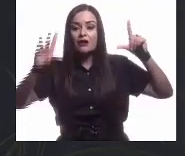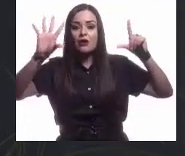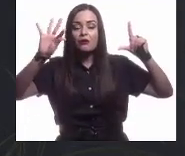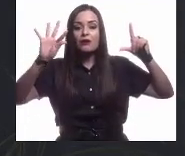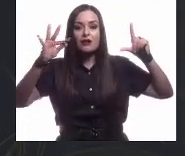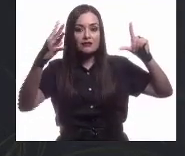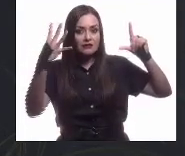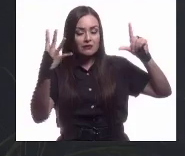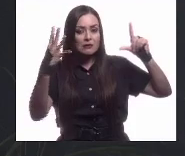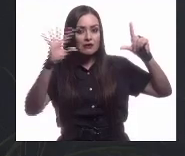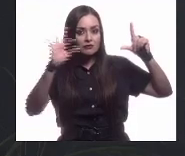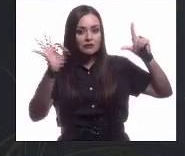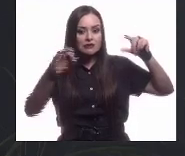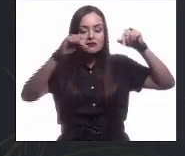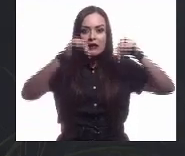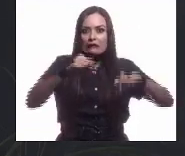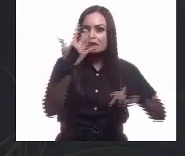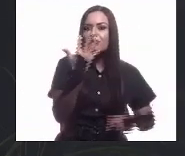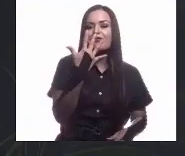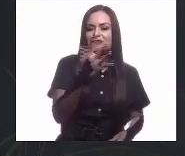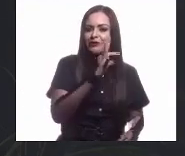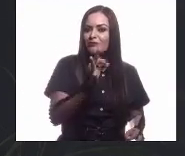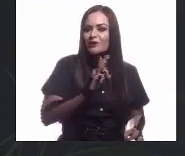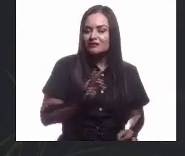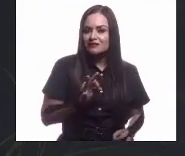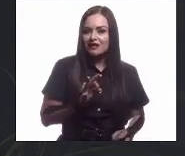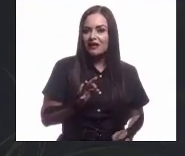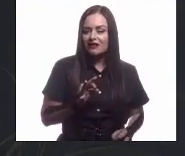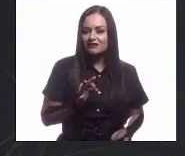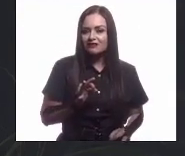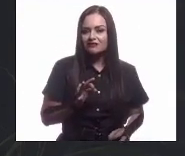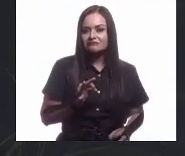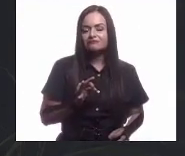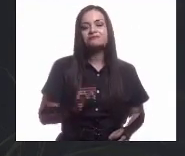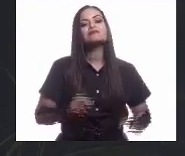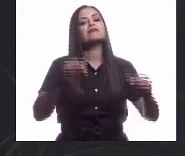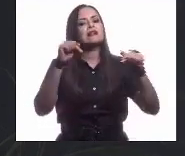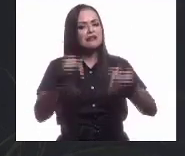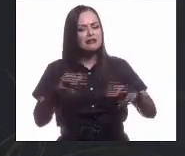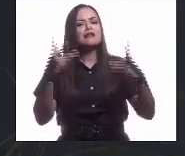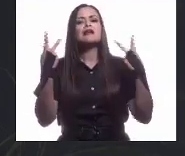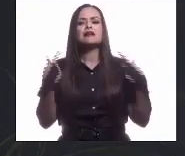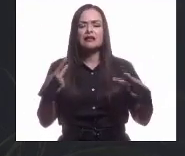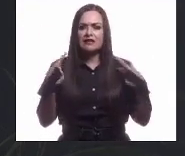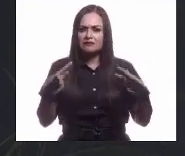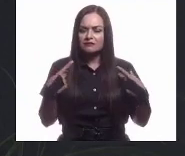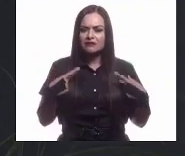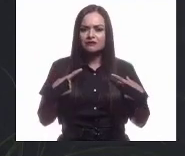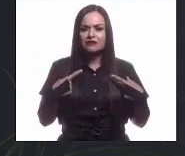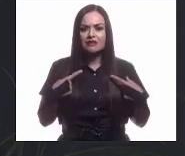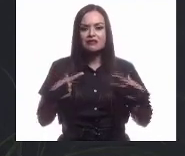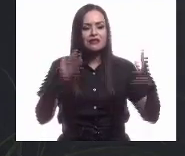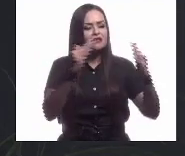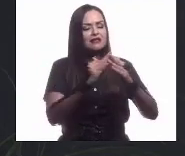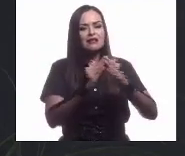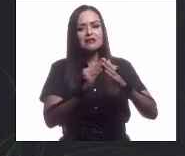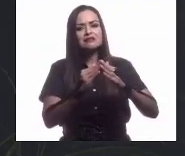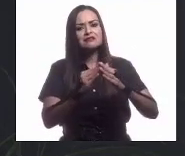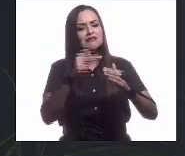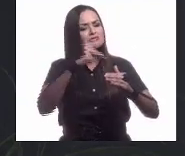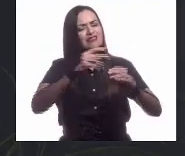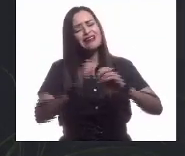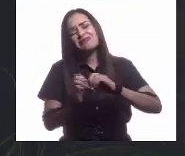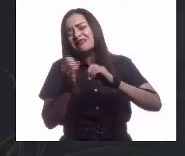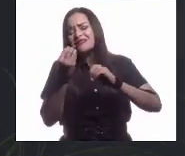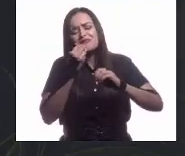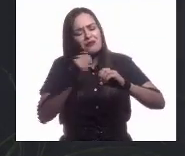promedio nacional. Somos el estado que menos remesas recibe del país. Aquí la gente no tiene que abandonar sus hogares por